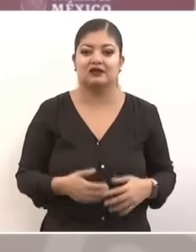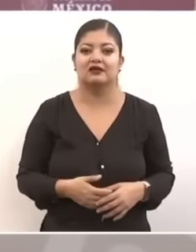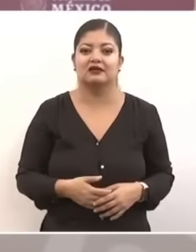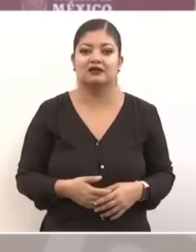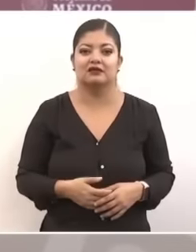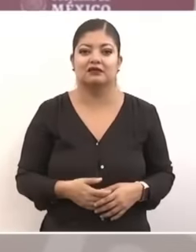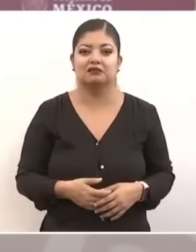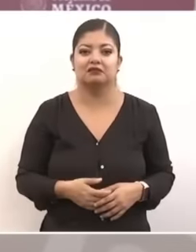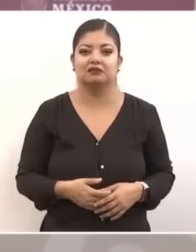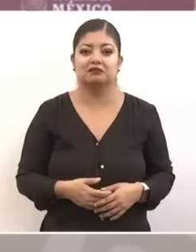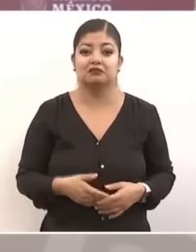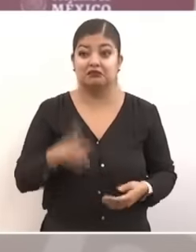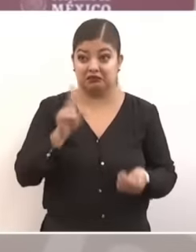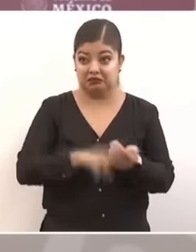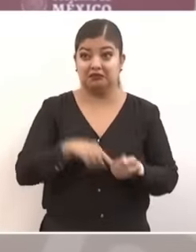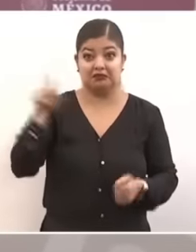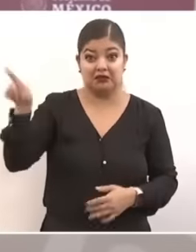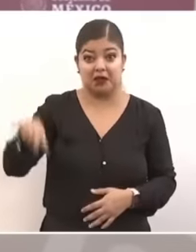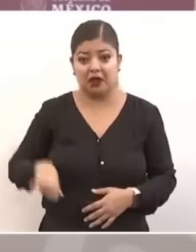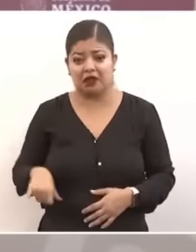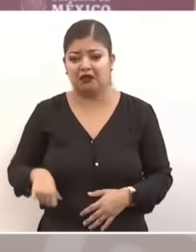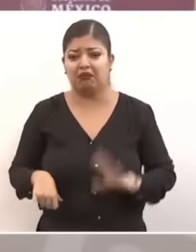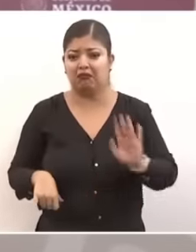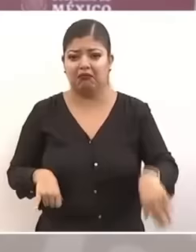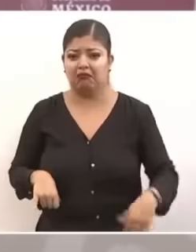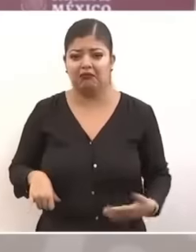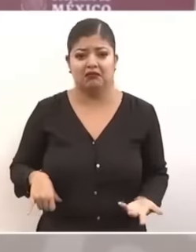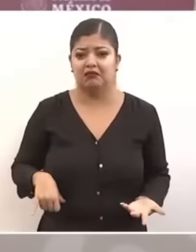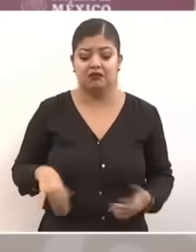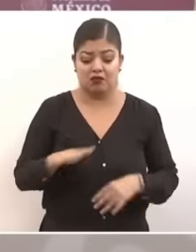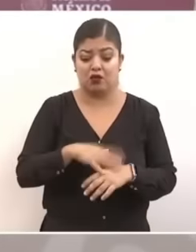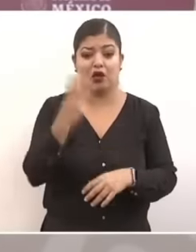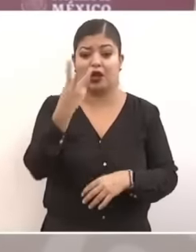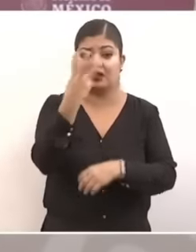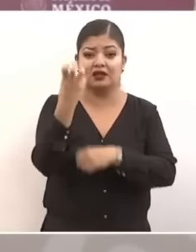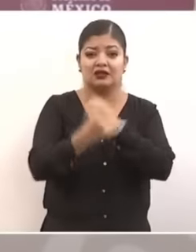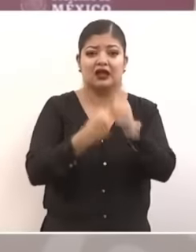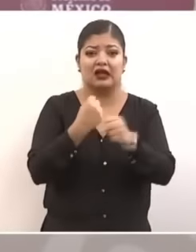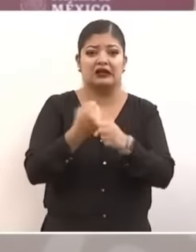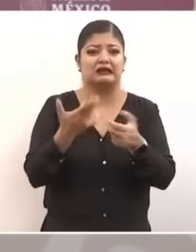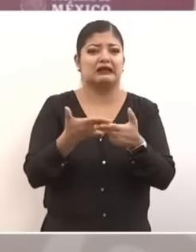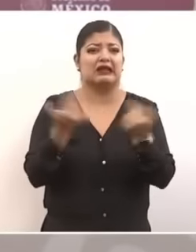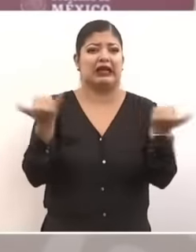No les importábamos mucho porque en 300 años ni siquiera